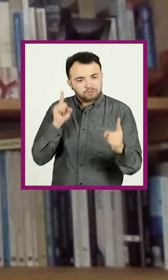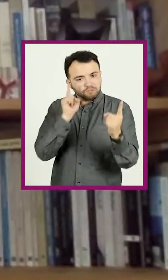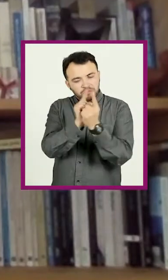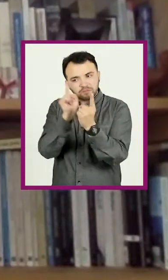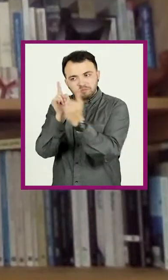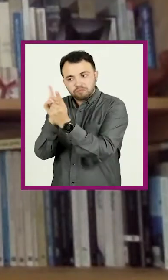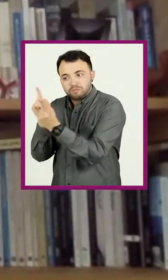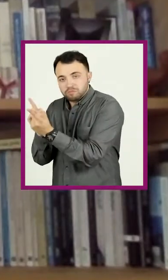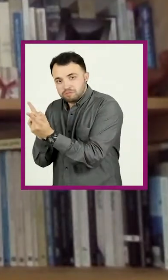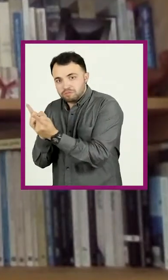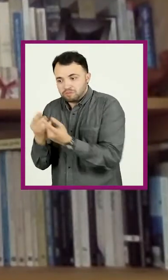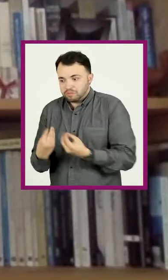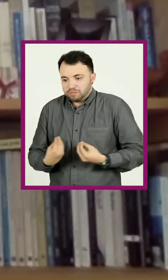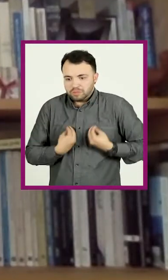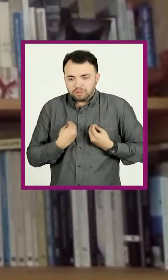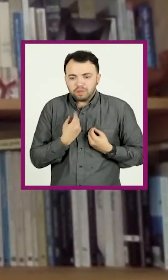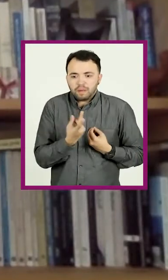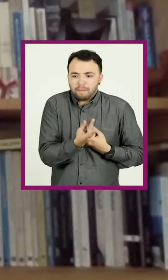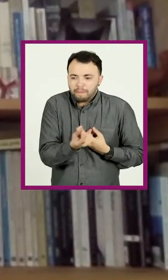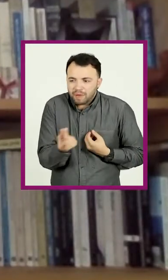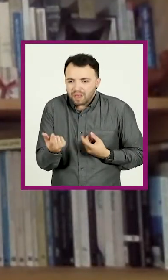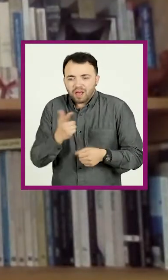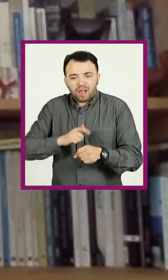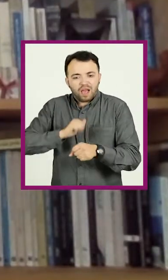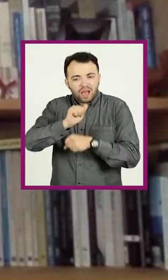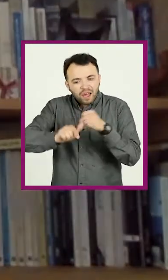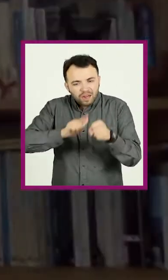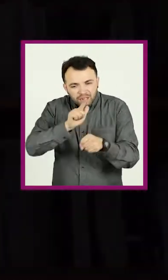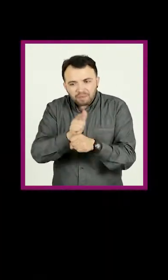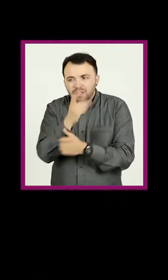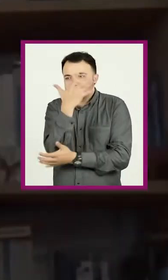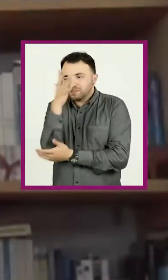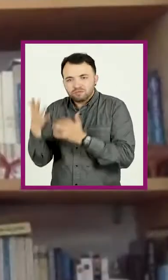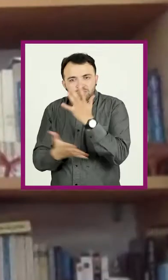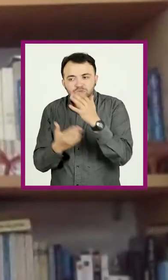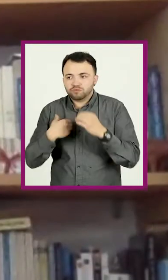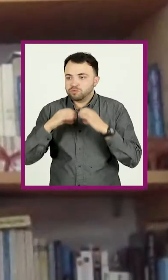cuidados entre los seres humanos y hacia el resto de los seres vivos.